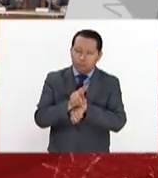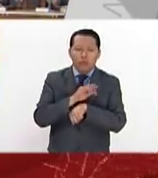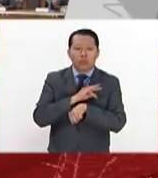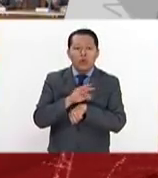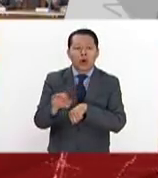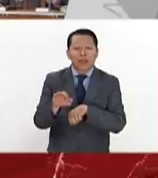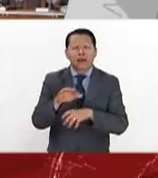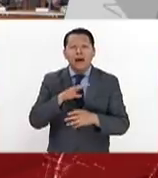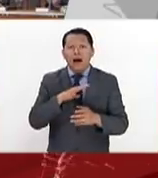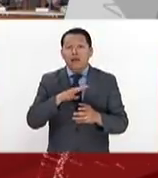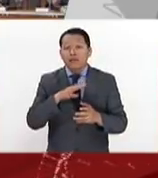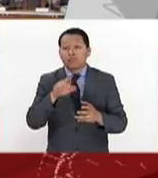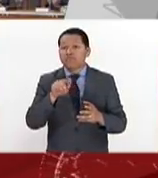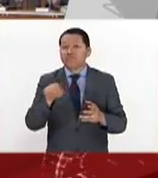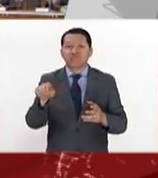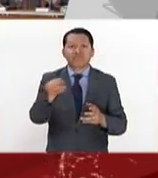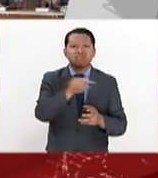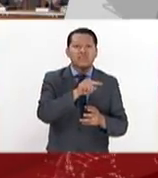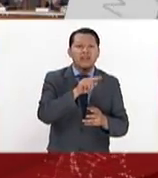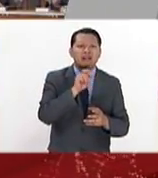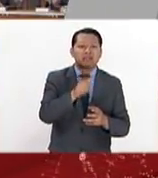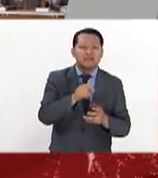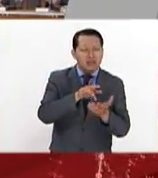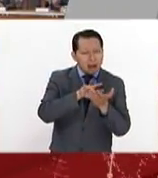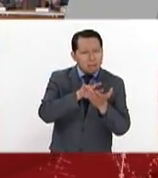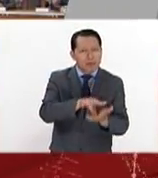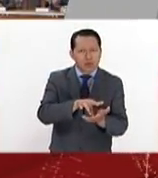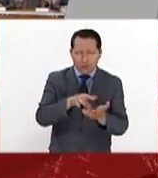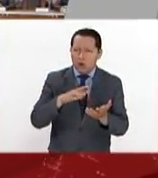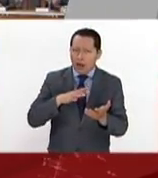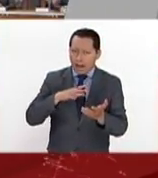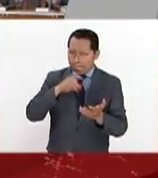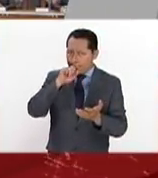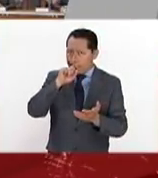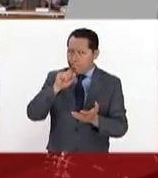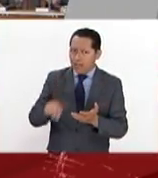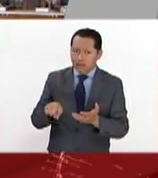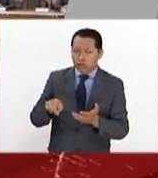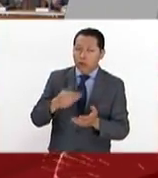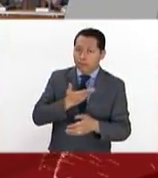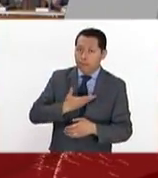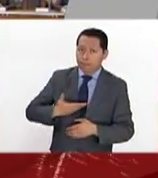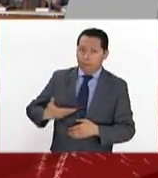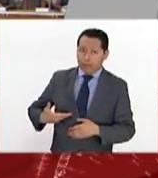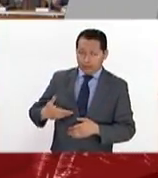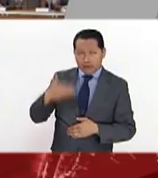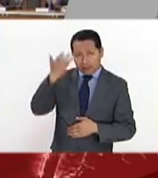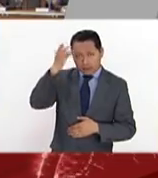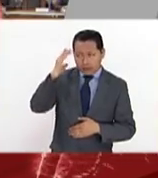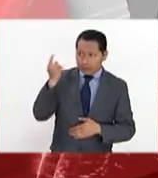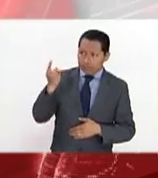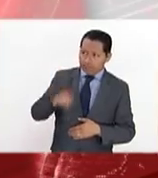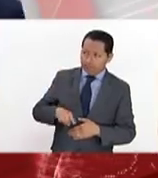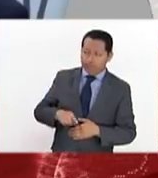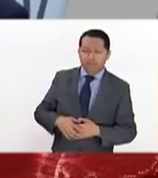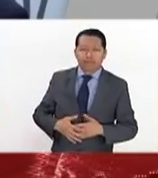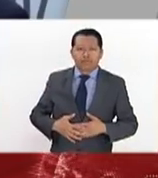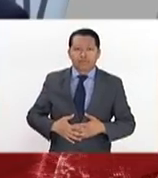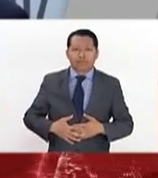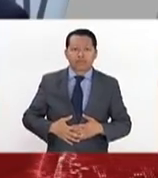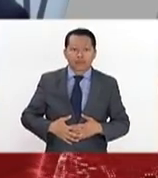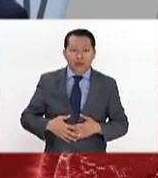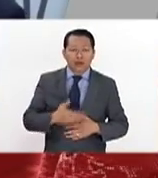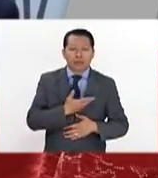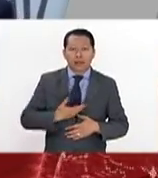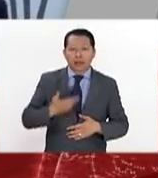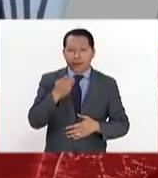los apoyos correspondientes conforme la instrucción del ciudadano presidente de la República. El